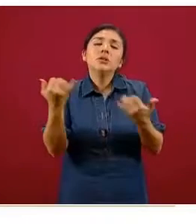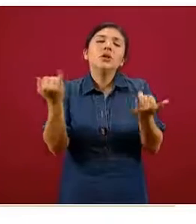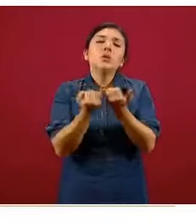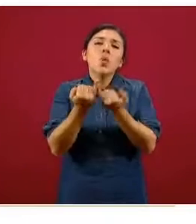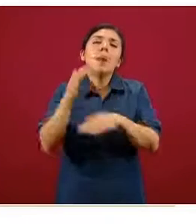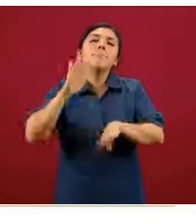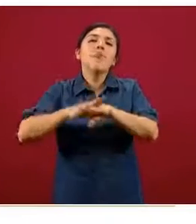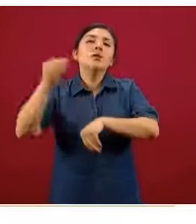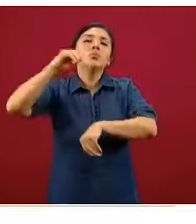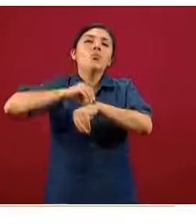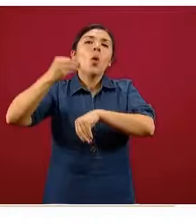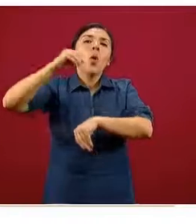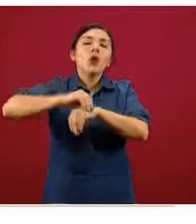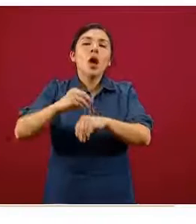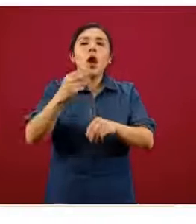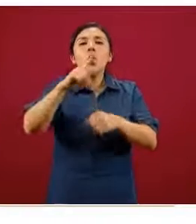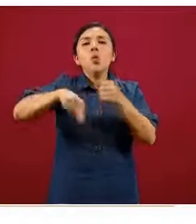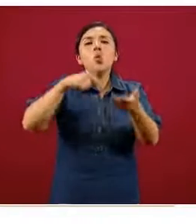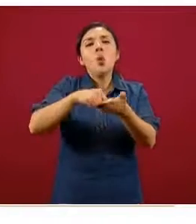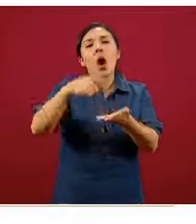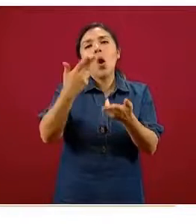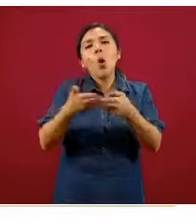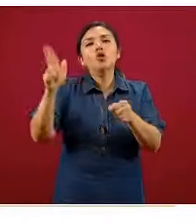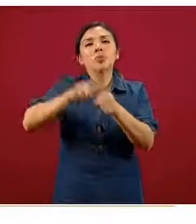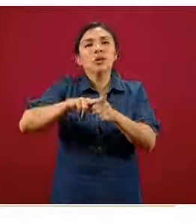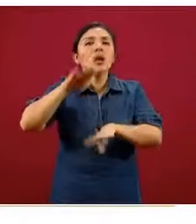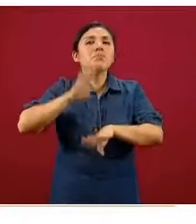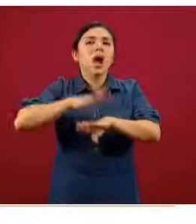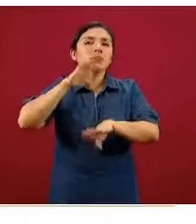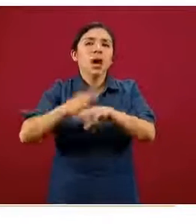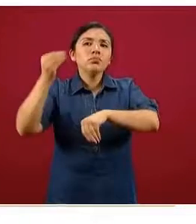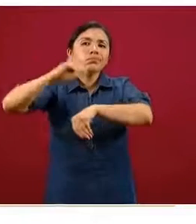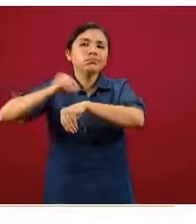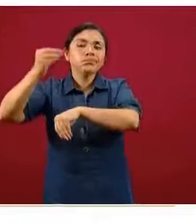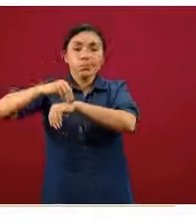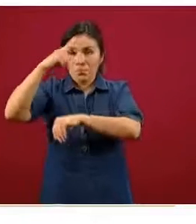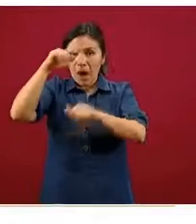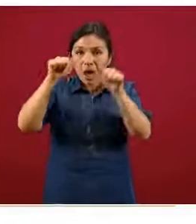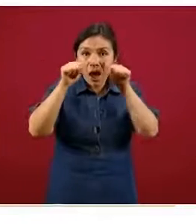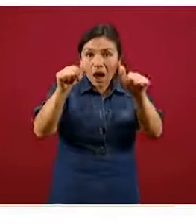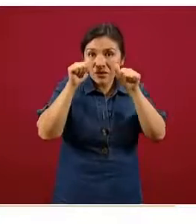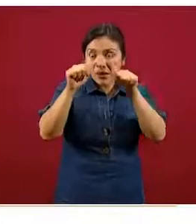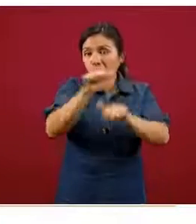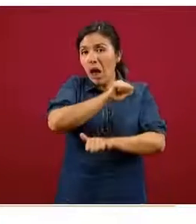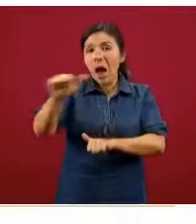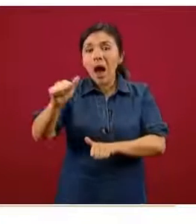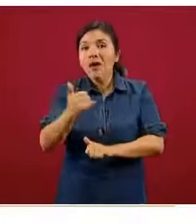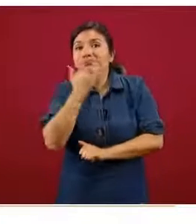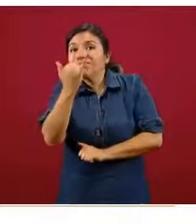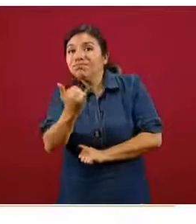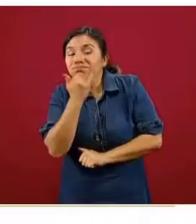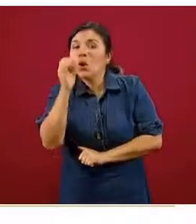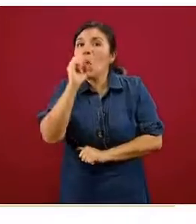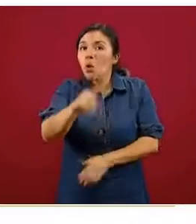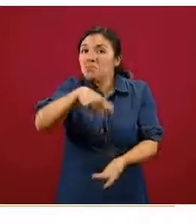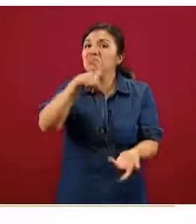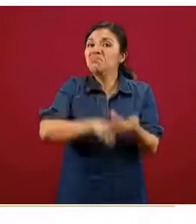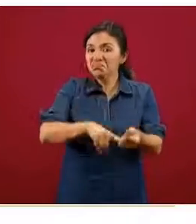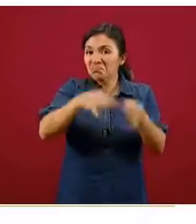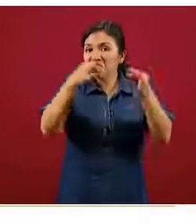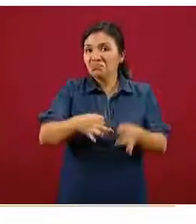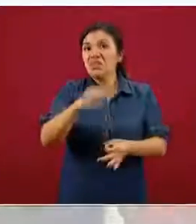más casos graves, se ha tenido que incrementar la capacidad hospitalaria dirigida a casos sospechosos y confirmados